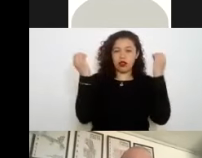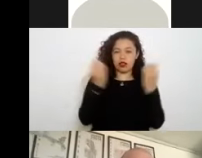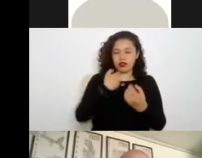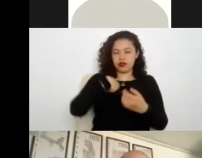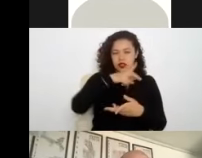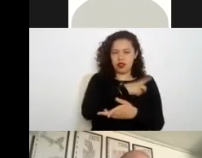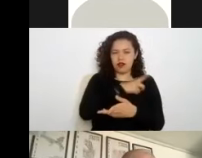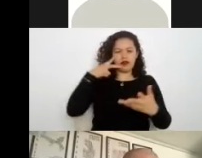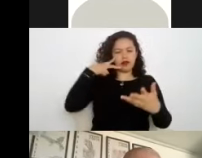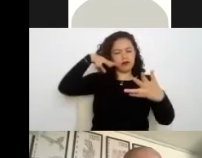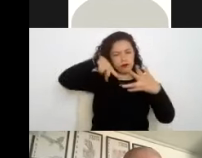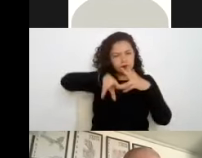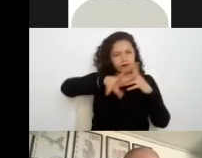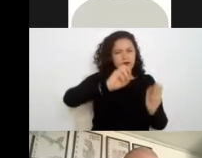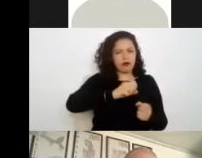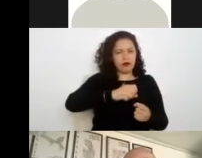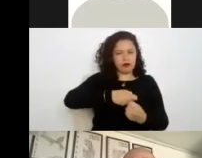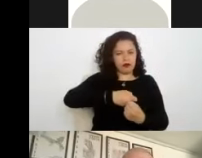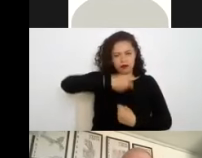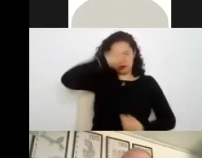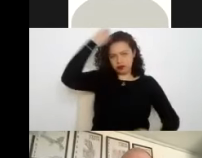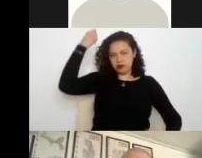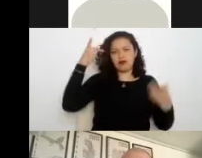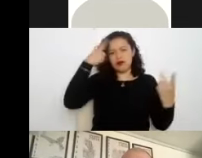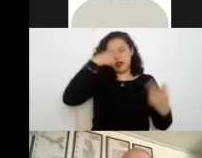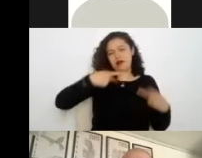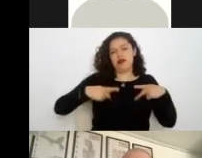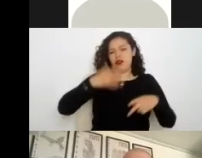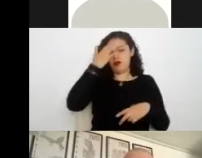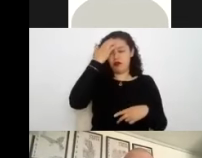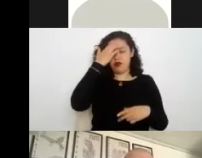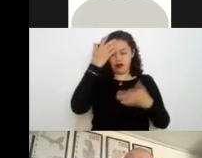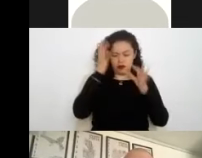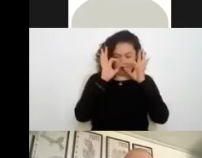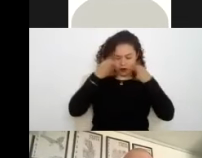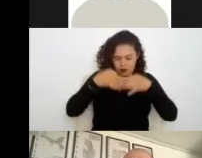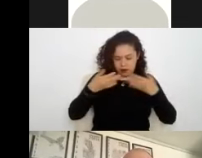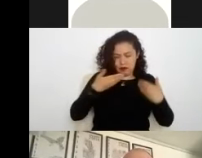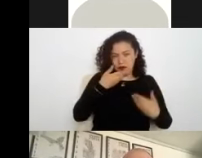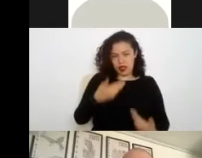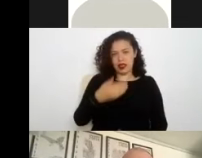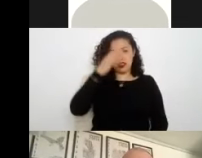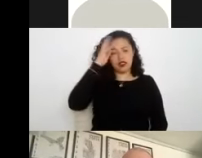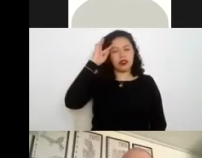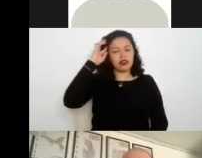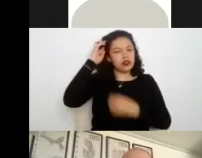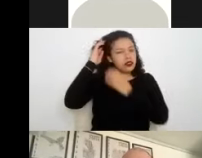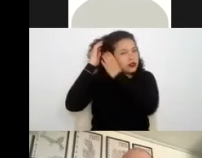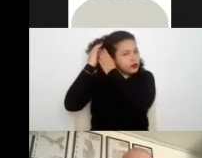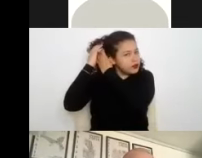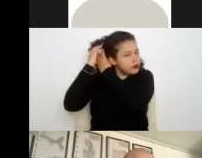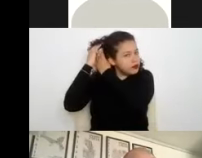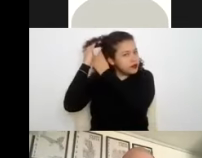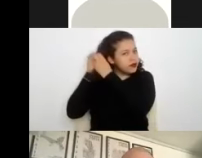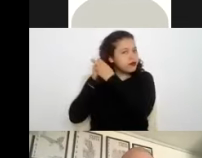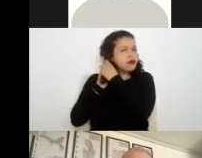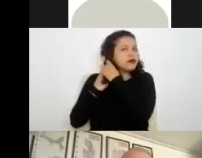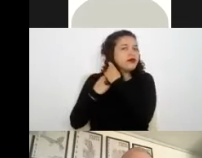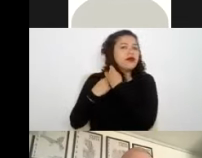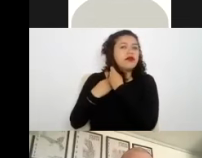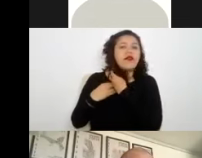transparentes para que la gente también conozca, o sea, sí nos corresponde también pues, que entiendan que la gente que